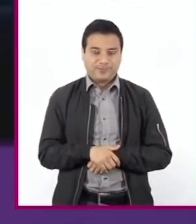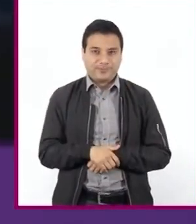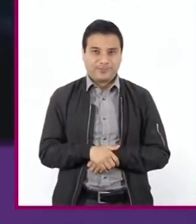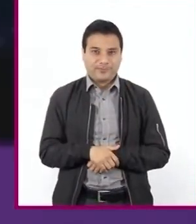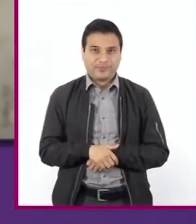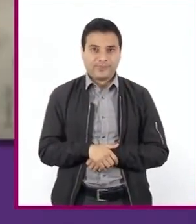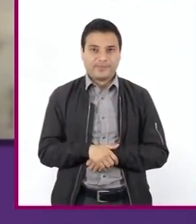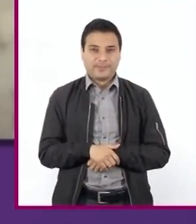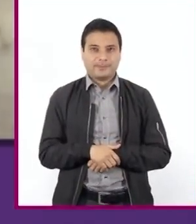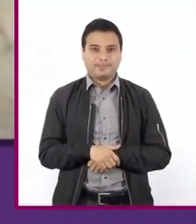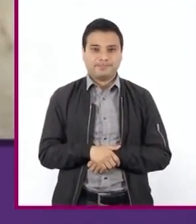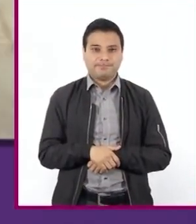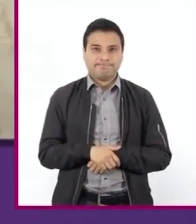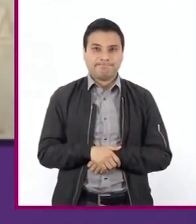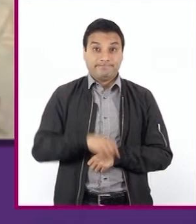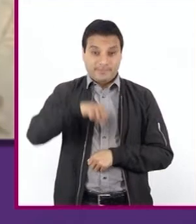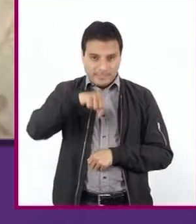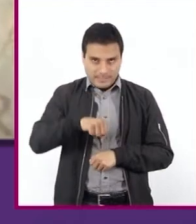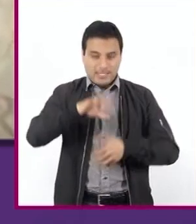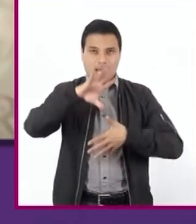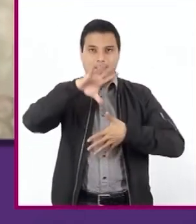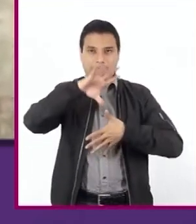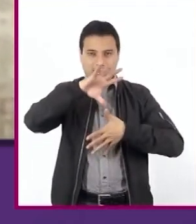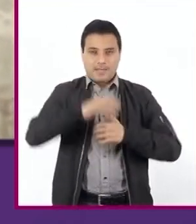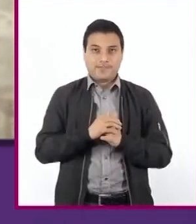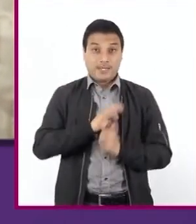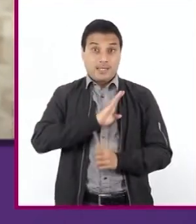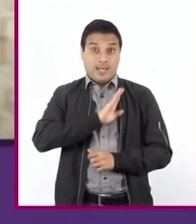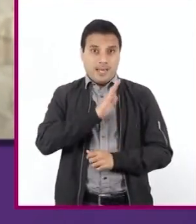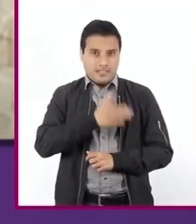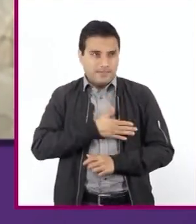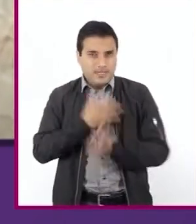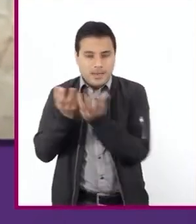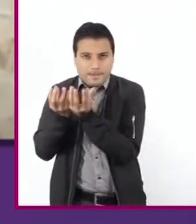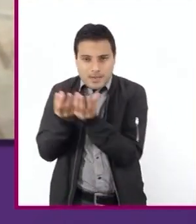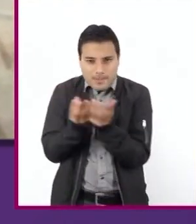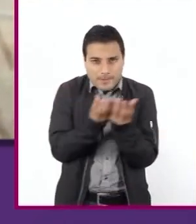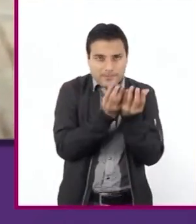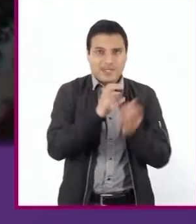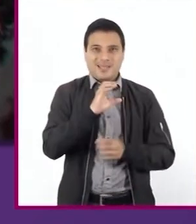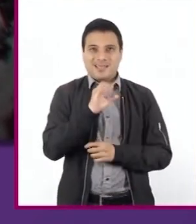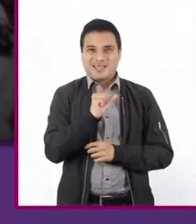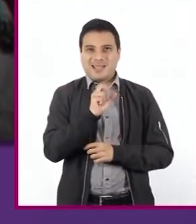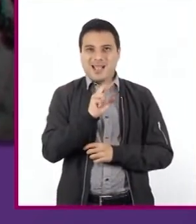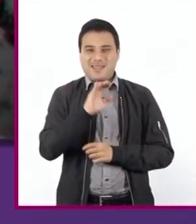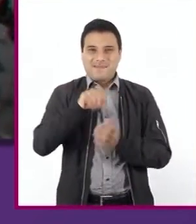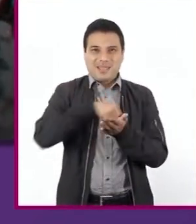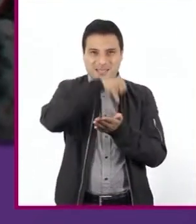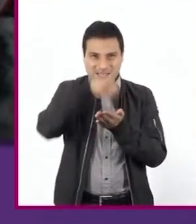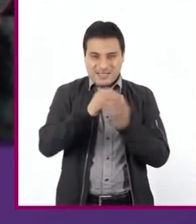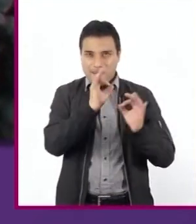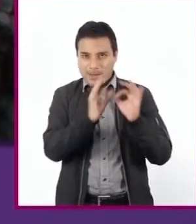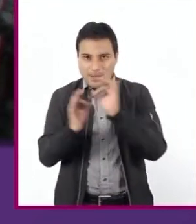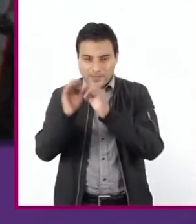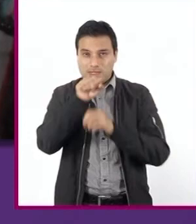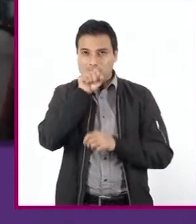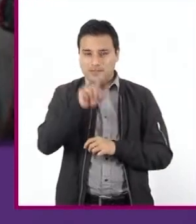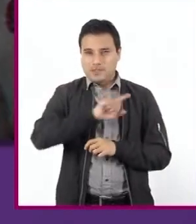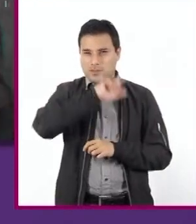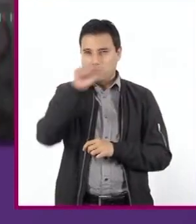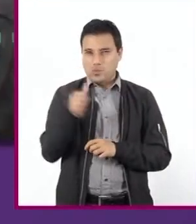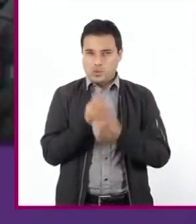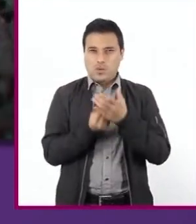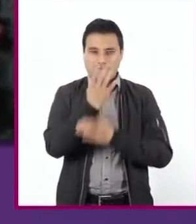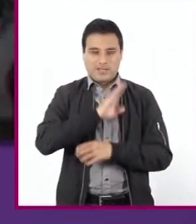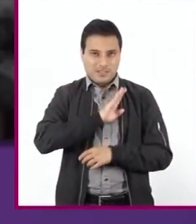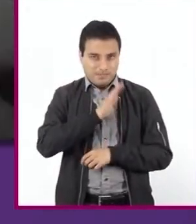territorio, lo que son tanto las expediciones a las islas del Caribe como a Nueva España y posteriormente a tierra firme también, lo